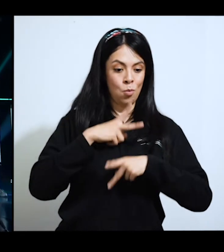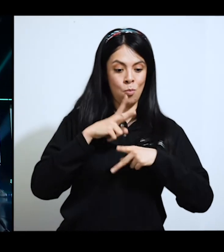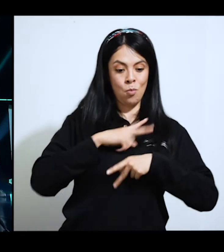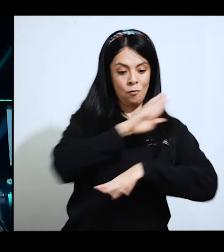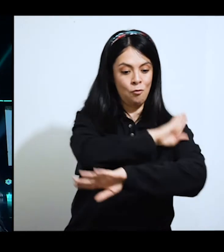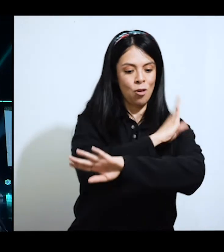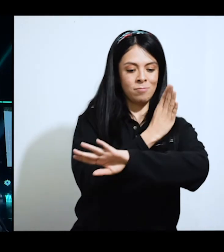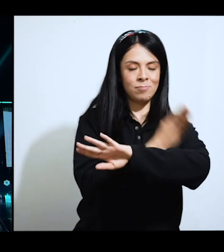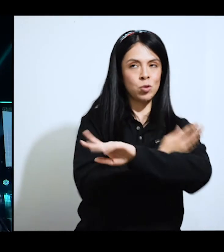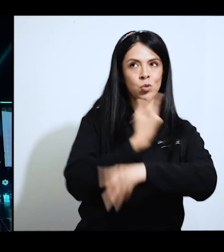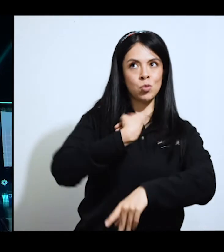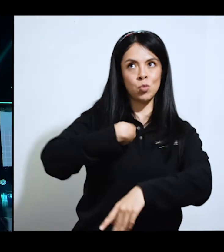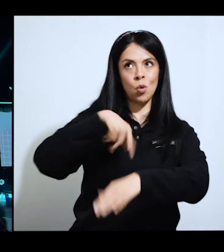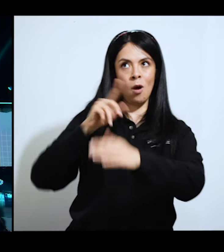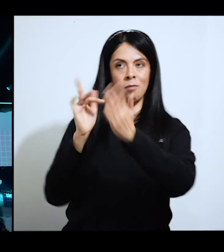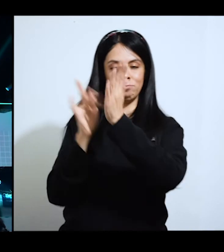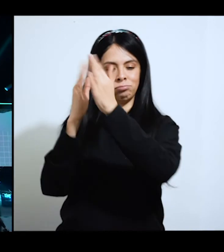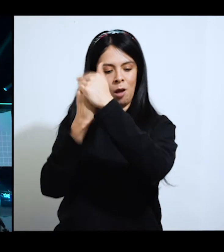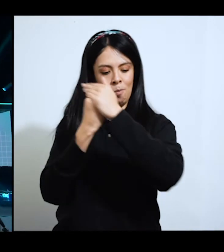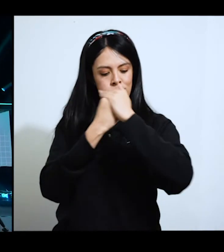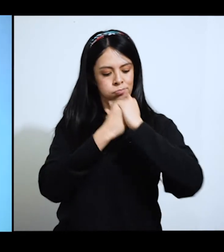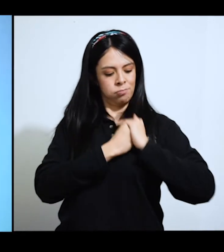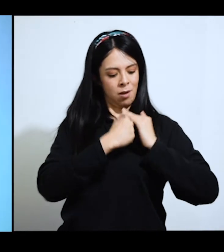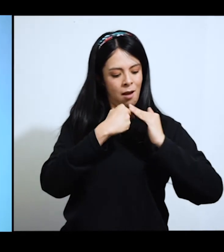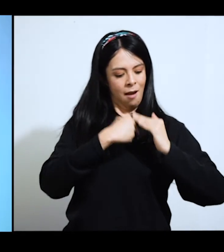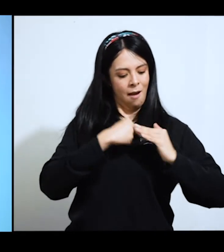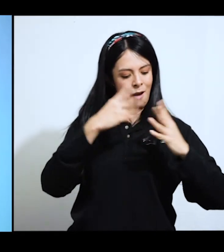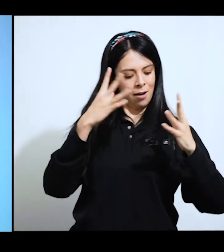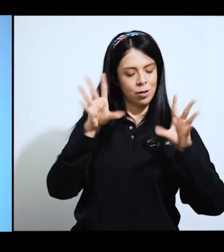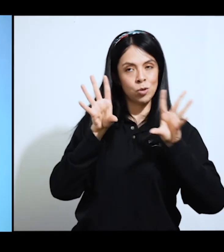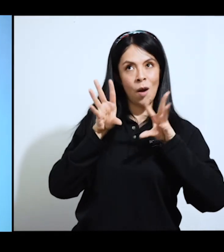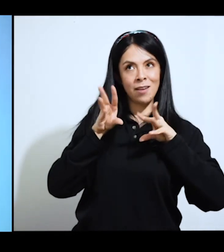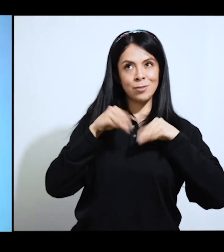mí, adoptado por tu gracia.